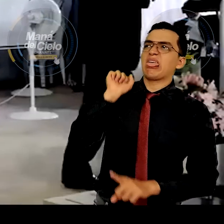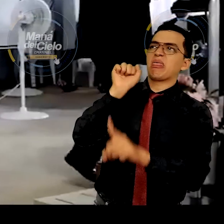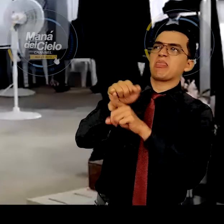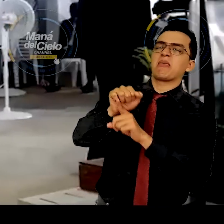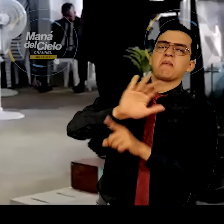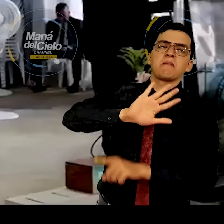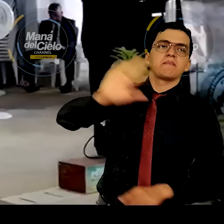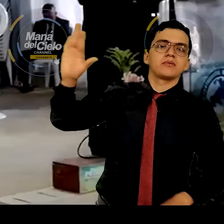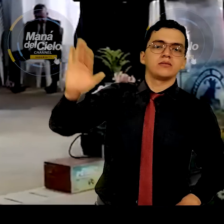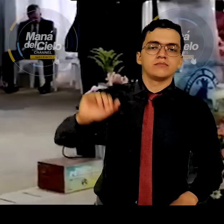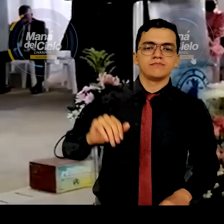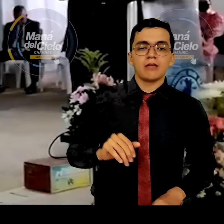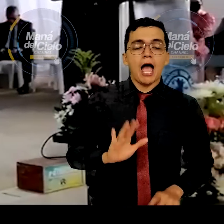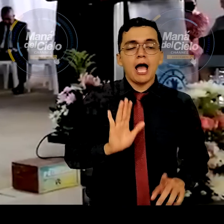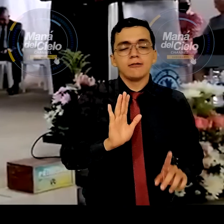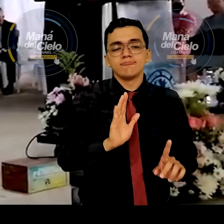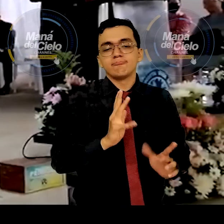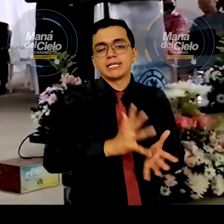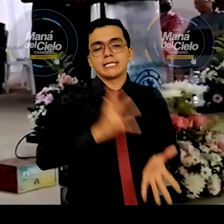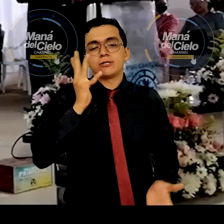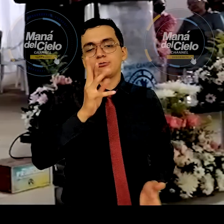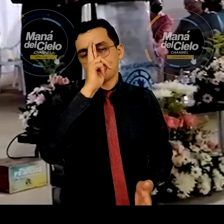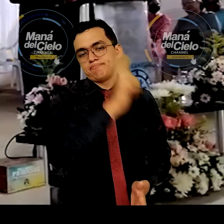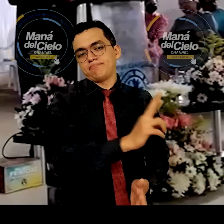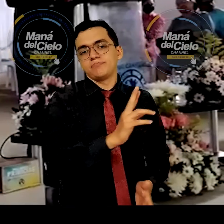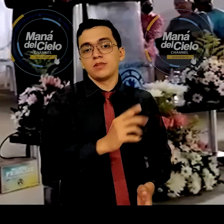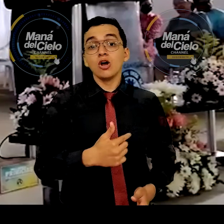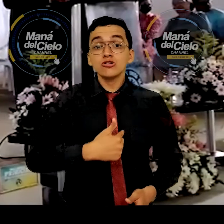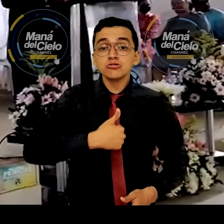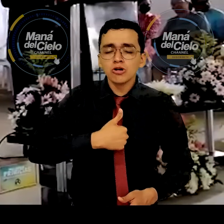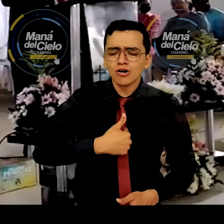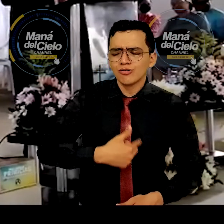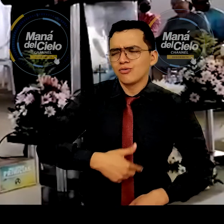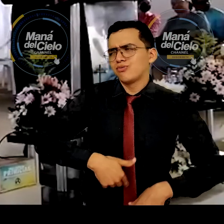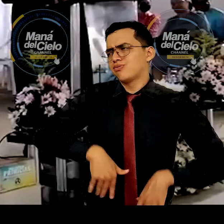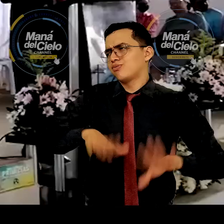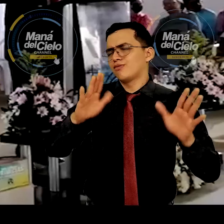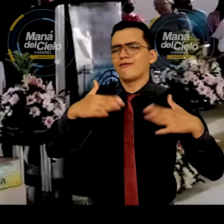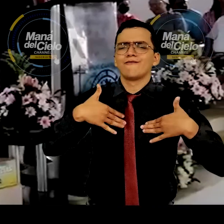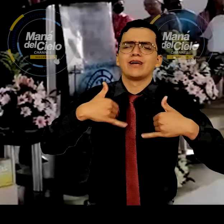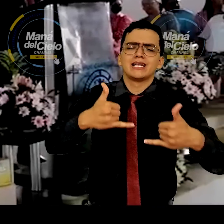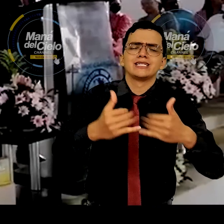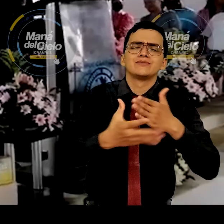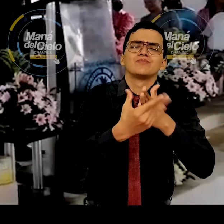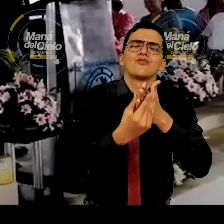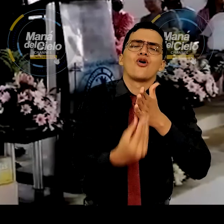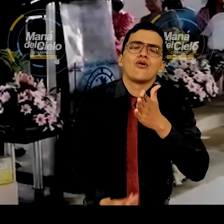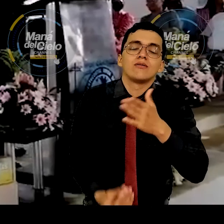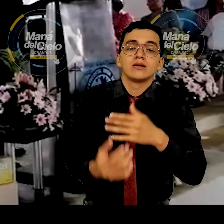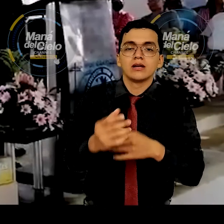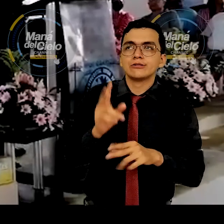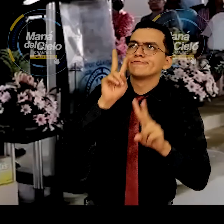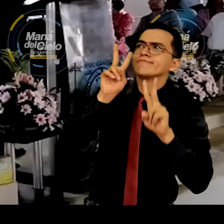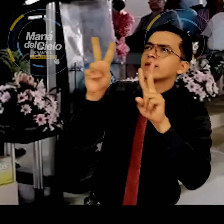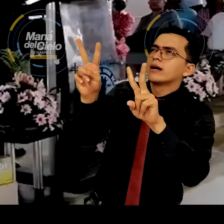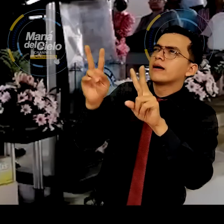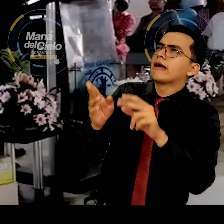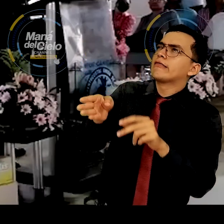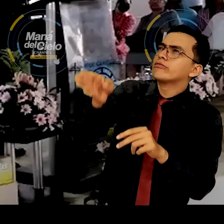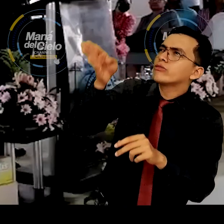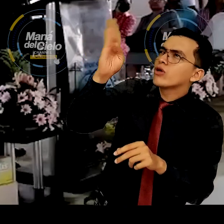que Dios me haya permitido vivir así. Nuestra realidad es que hemos aceptado una forma de